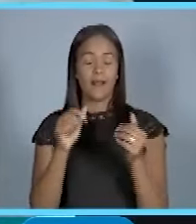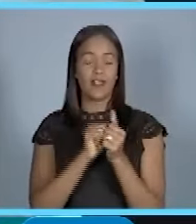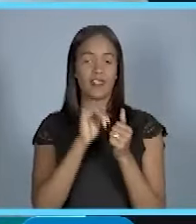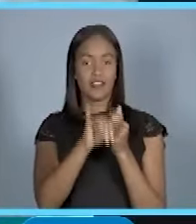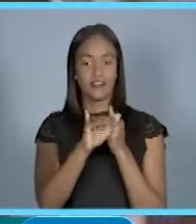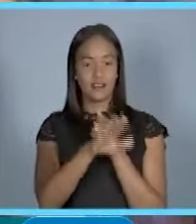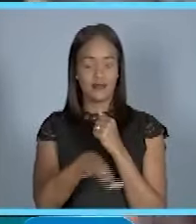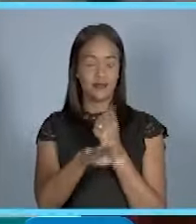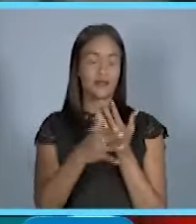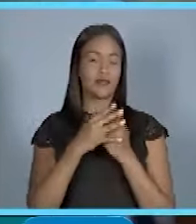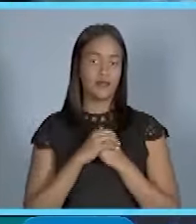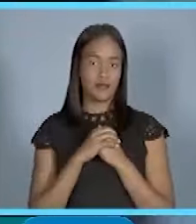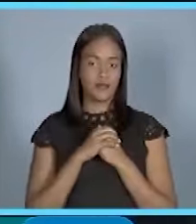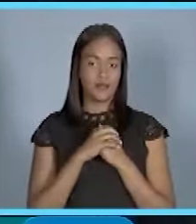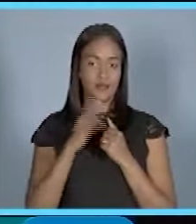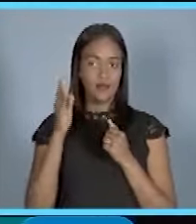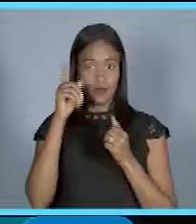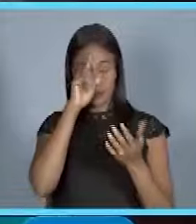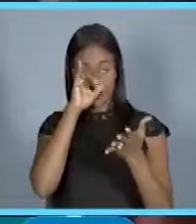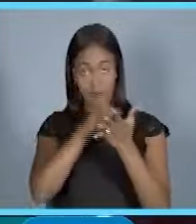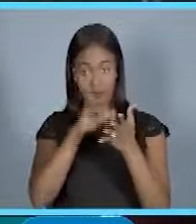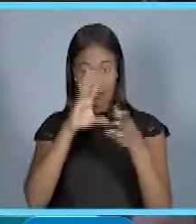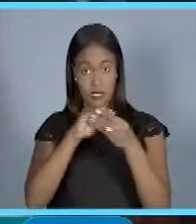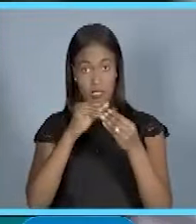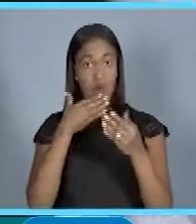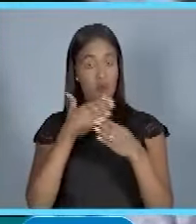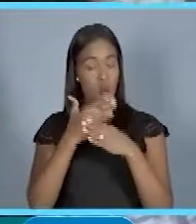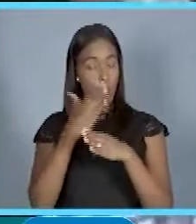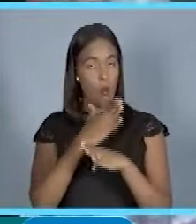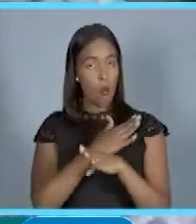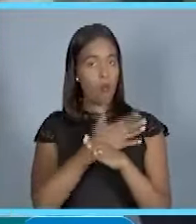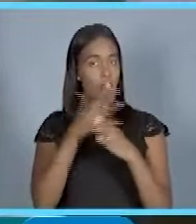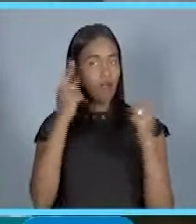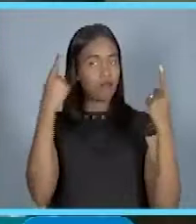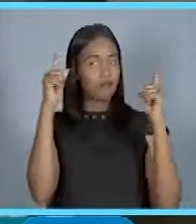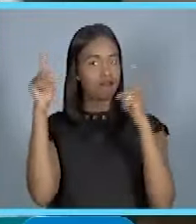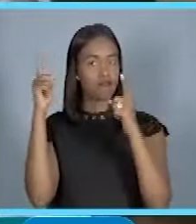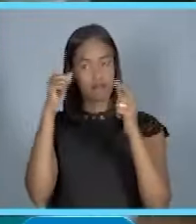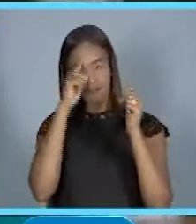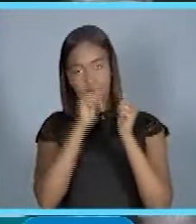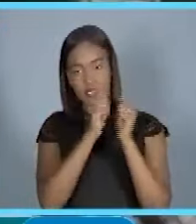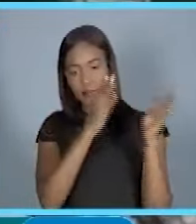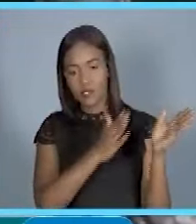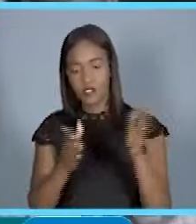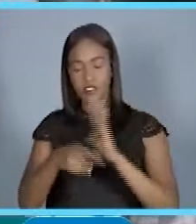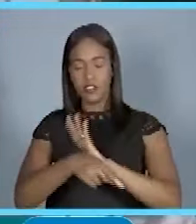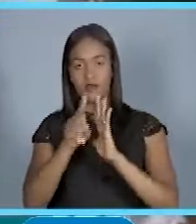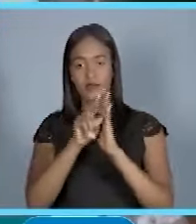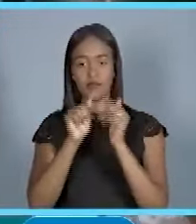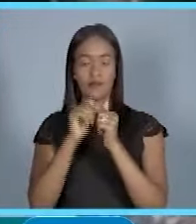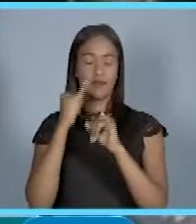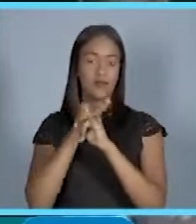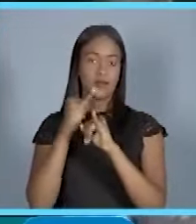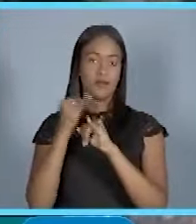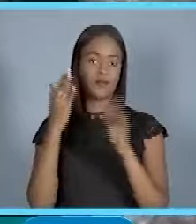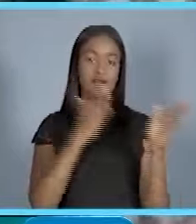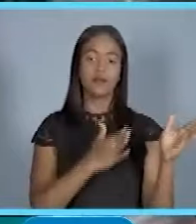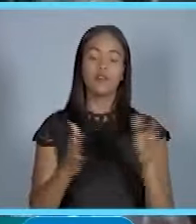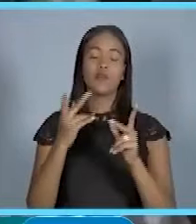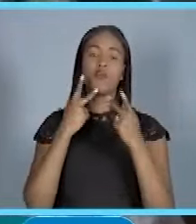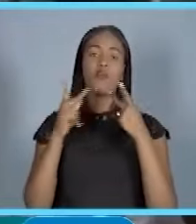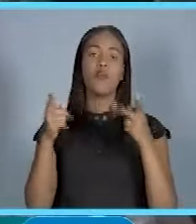esa naturaleza. En ese orden, destacó los avances que se han logrado en el proceso de reforma de la institución del orden público,